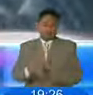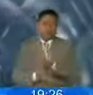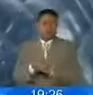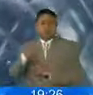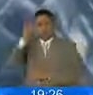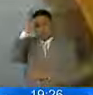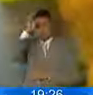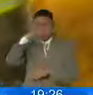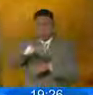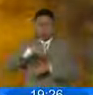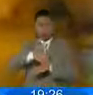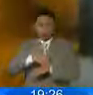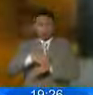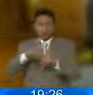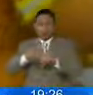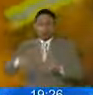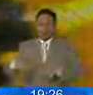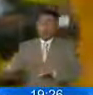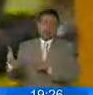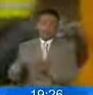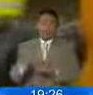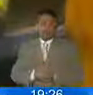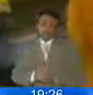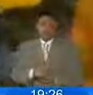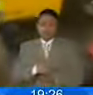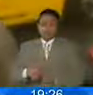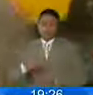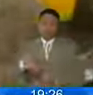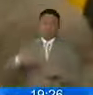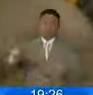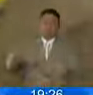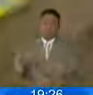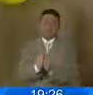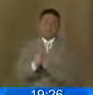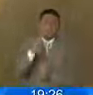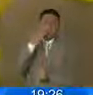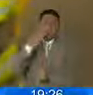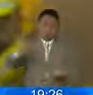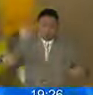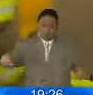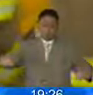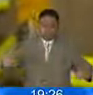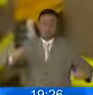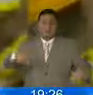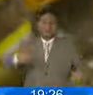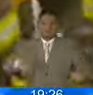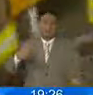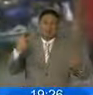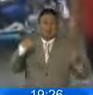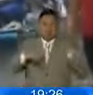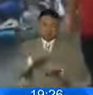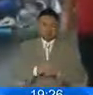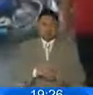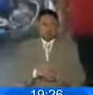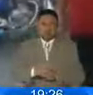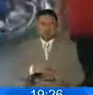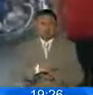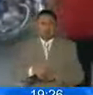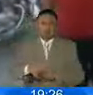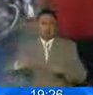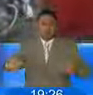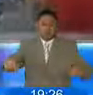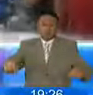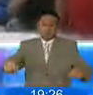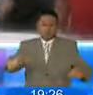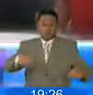al hospital de Quevedo, pero ya sin vida. Ella viajaba en la moto junto a su madre, quien también resultó herida, y el conductor del liviano